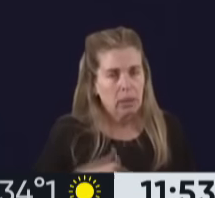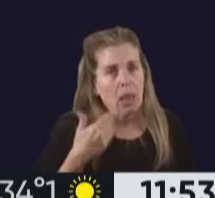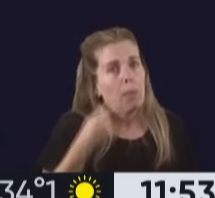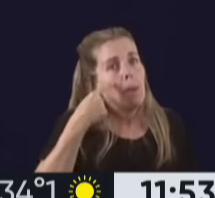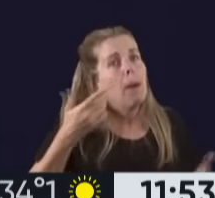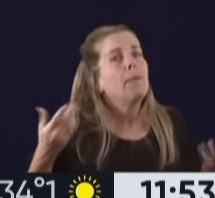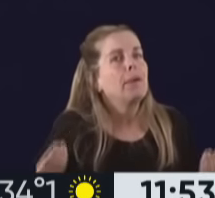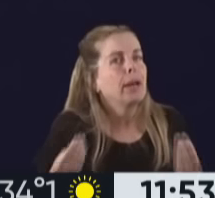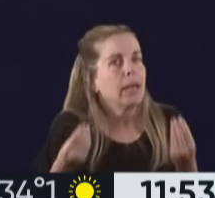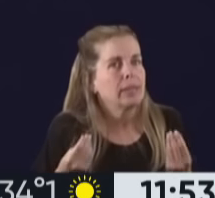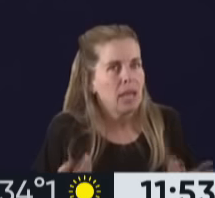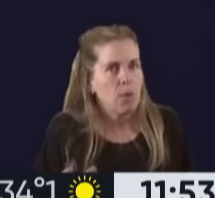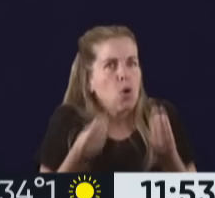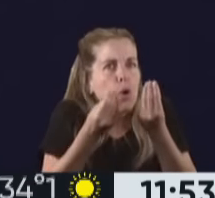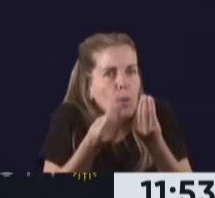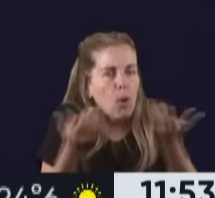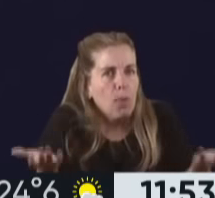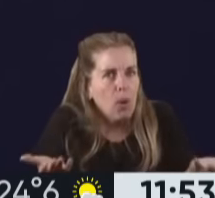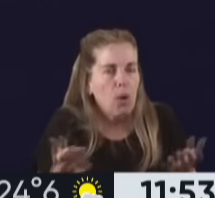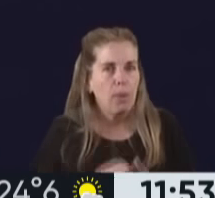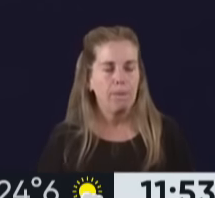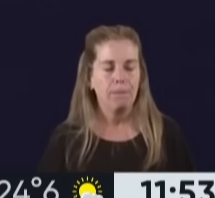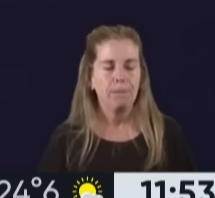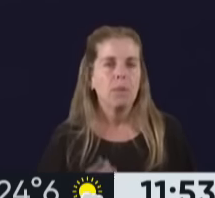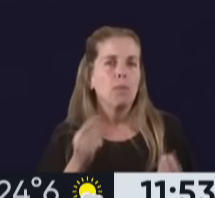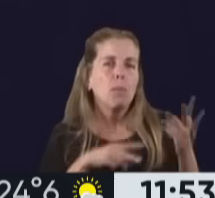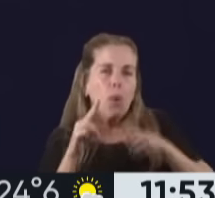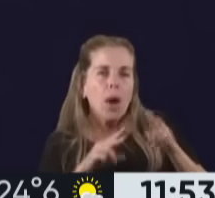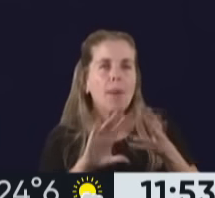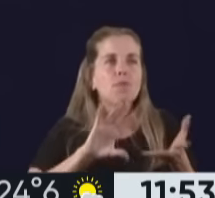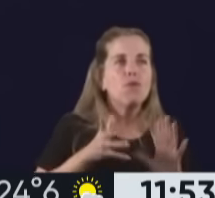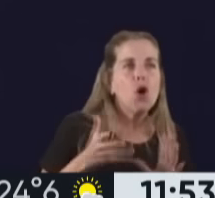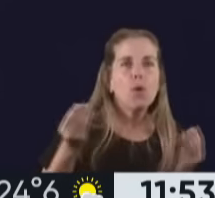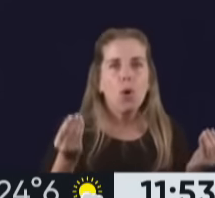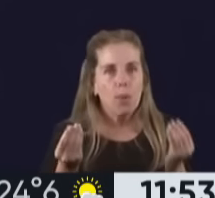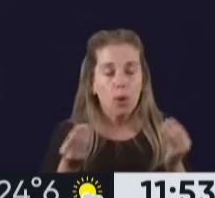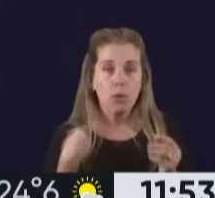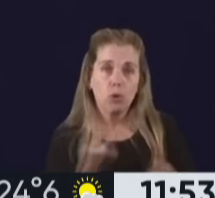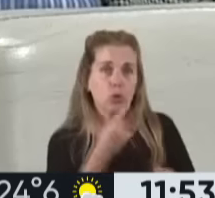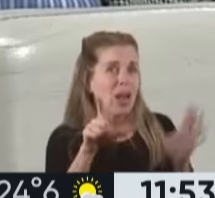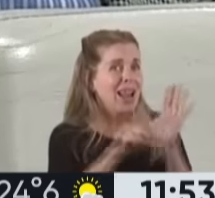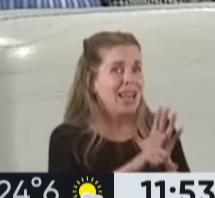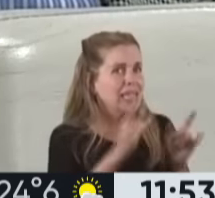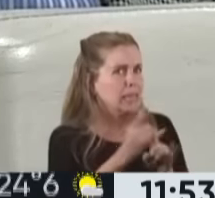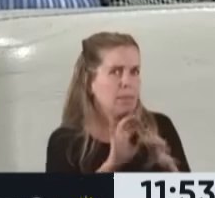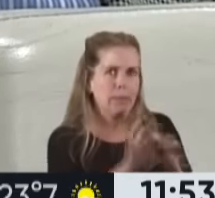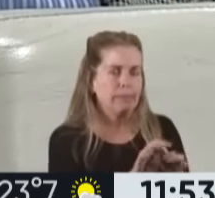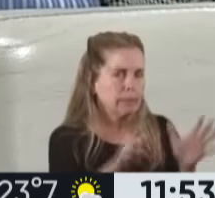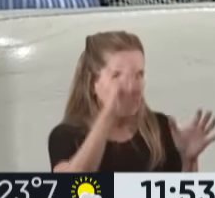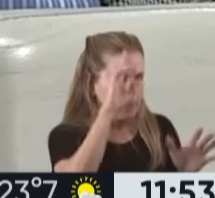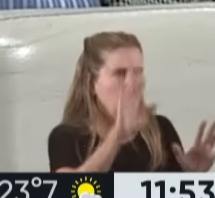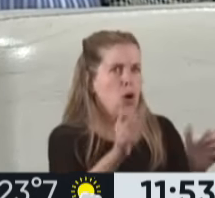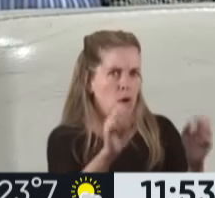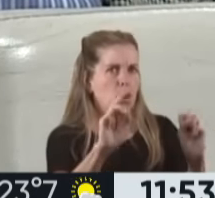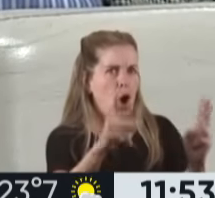los mecanismos y veremos cómo son las implicancias y de qué manera lo hacemos, pero vamos a cumplir con la ley siempre. Por eso, ya que eso quedó